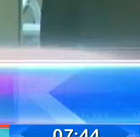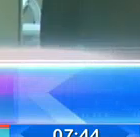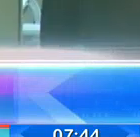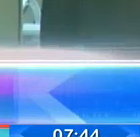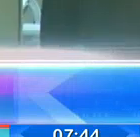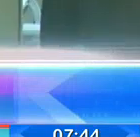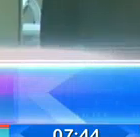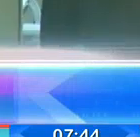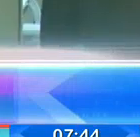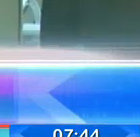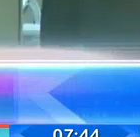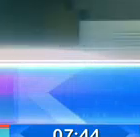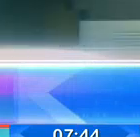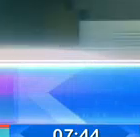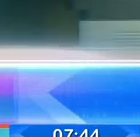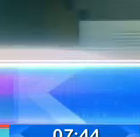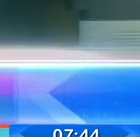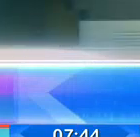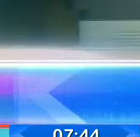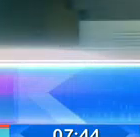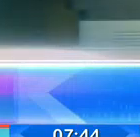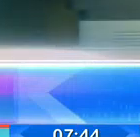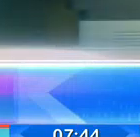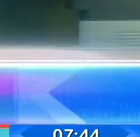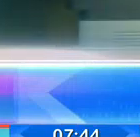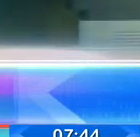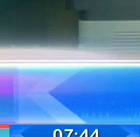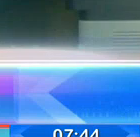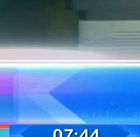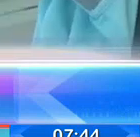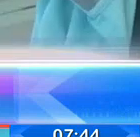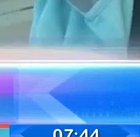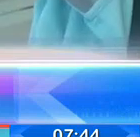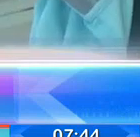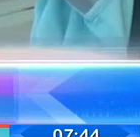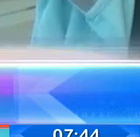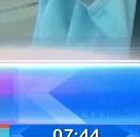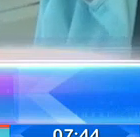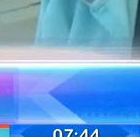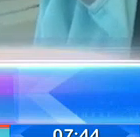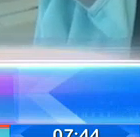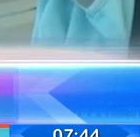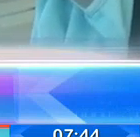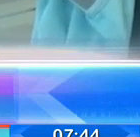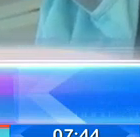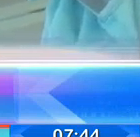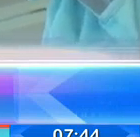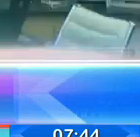colectiva en marzo de este año. Ya regresamos con esta información y mucho más.